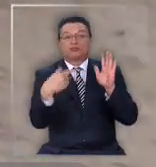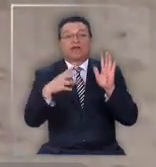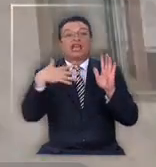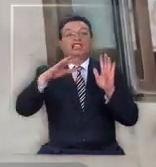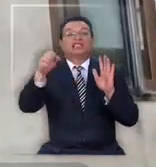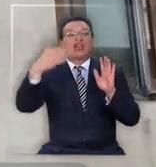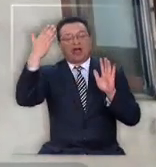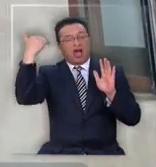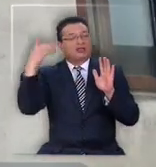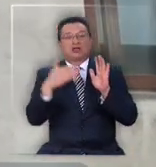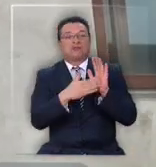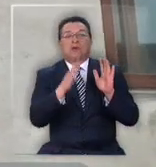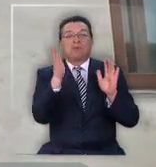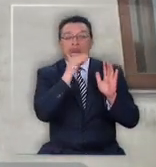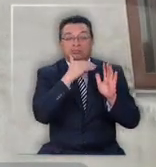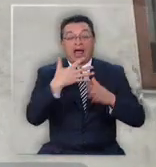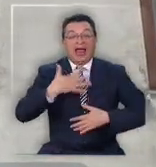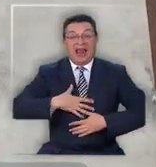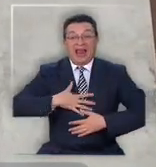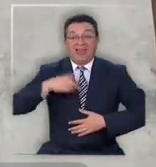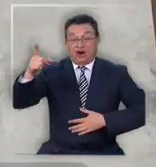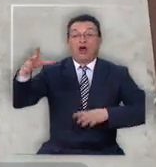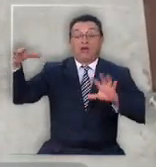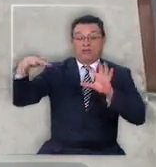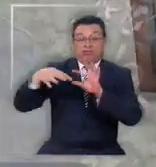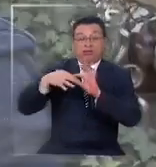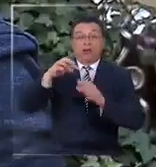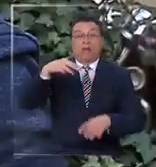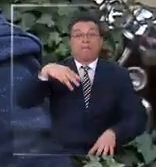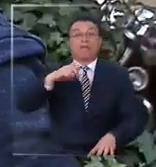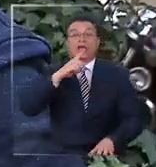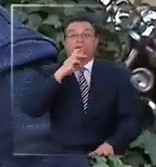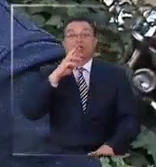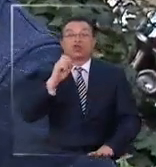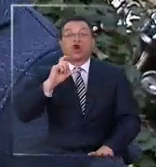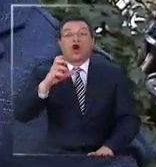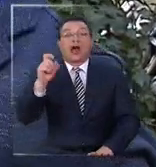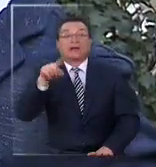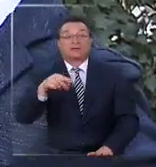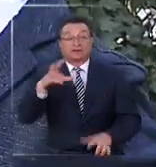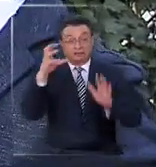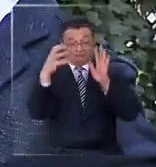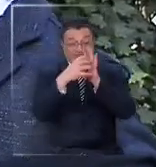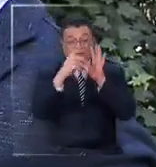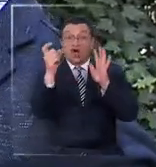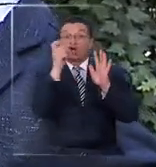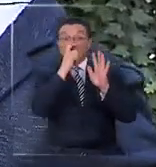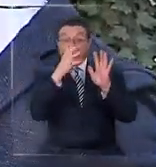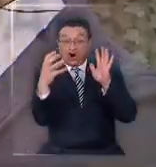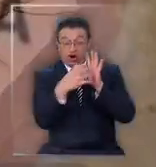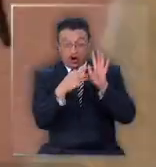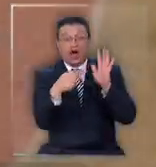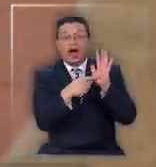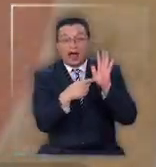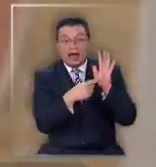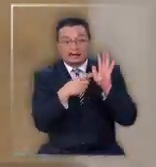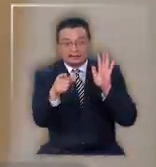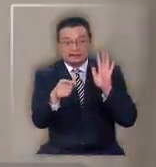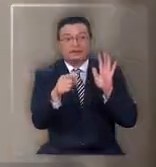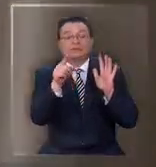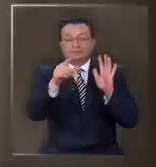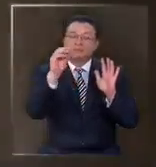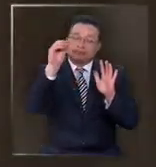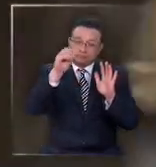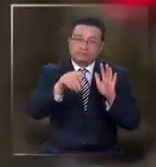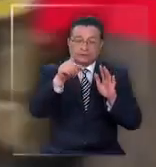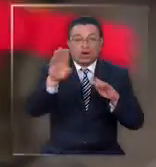años, aunque dicho califón estaba conectado a la red de Metrogas. Ese sello rojo que estaba en ese departamento da cuenta de uno de los diseños